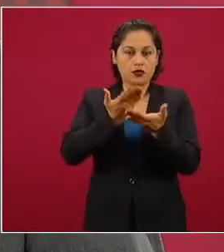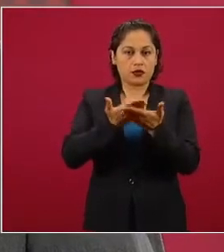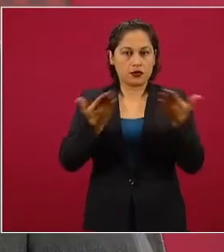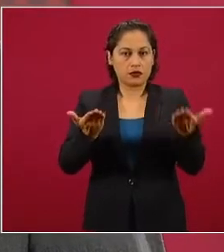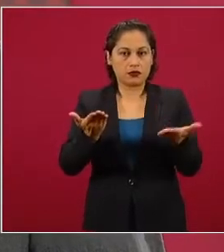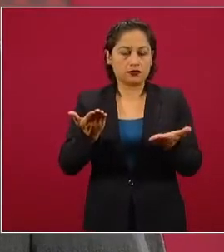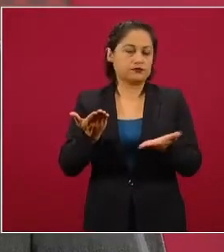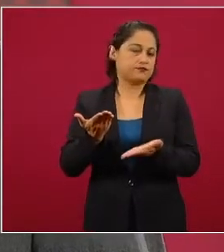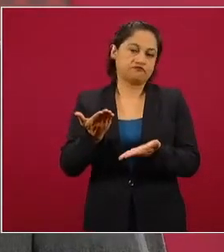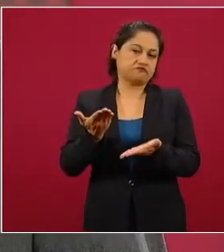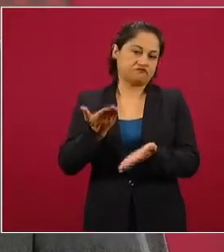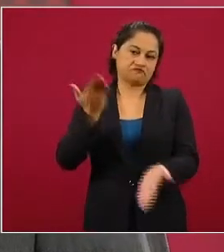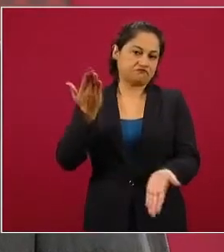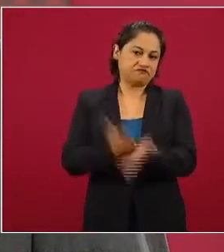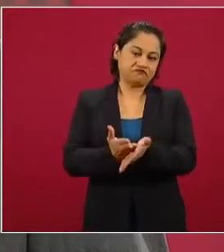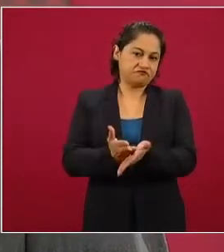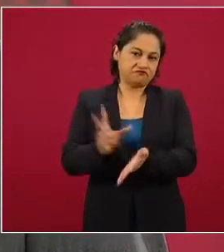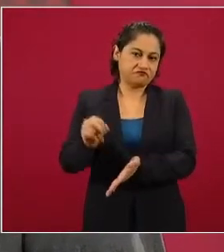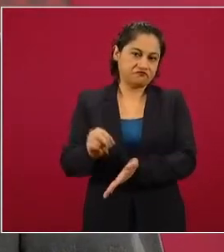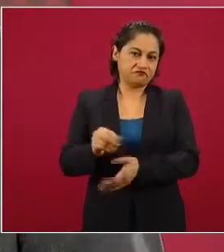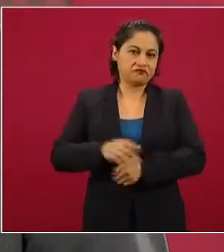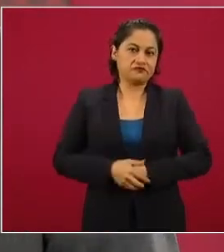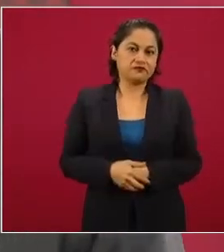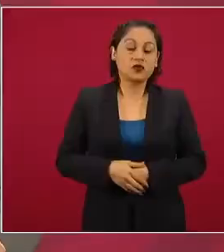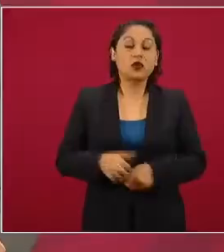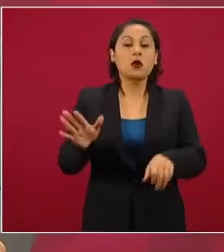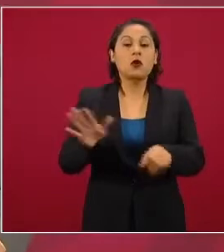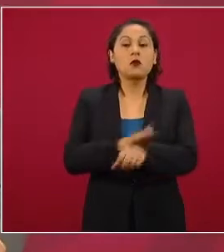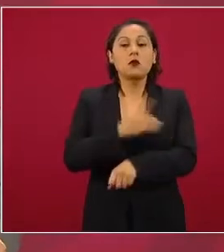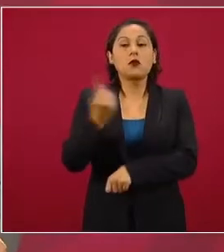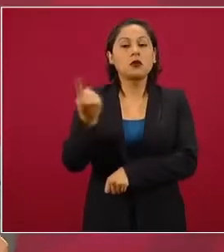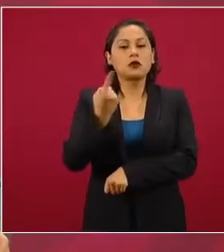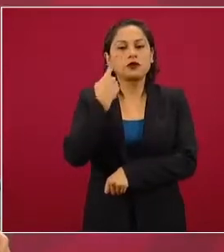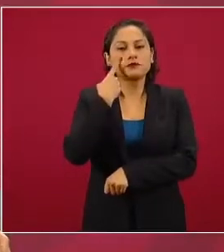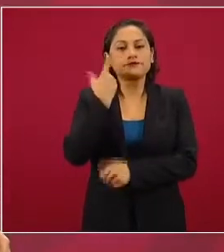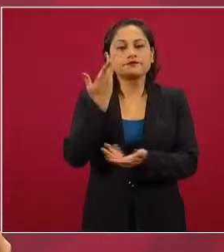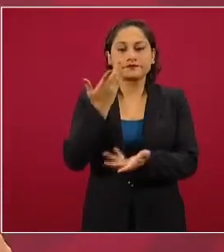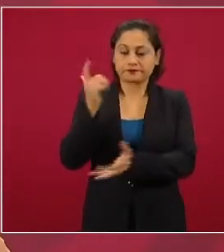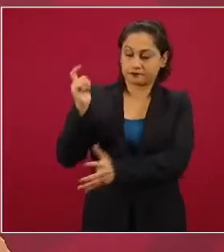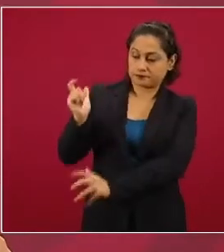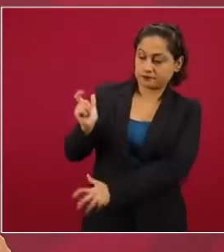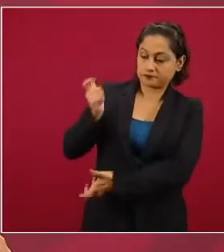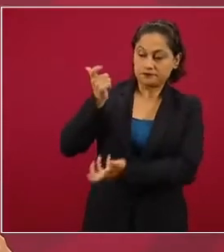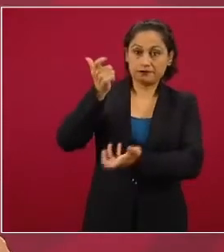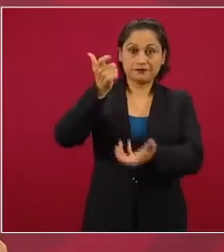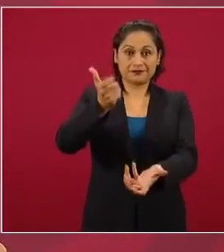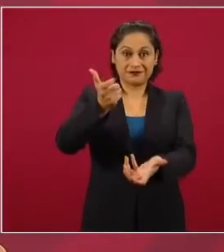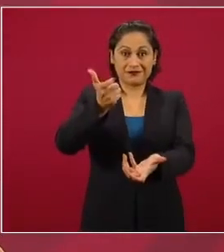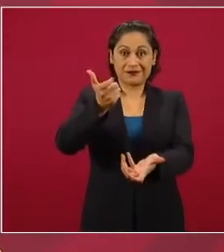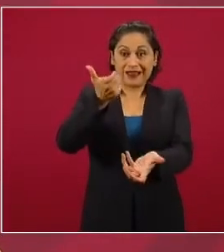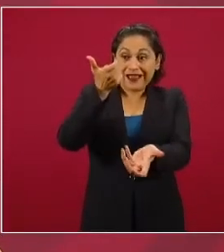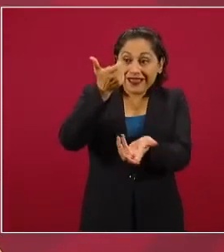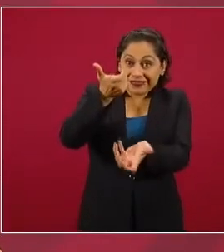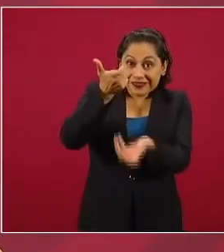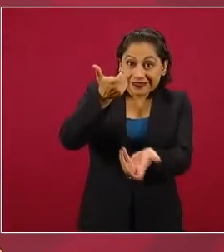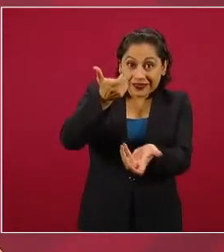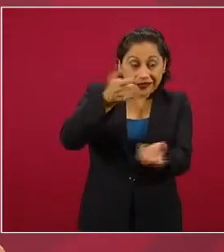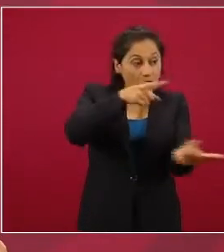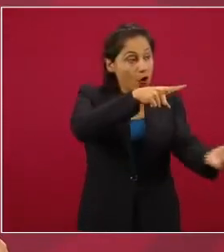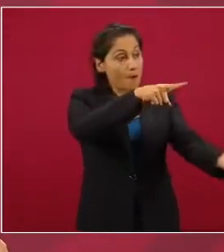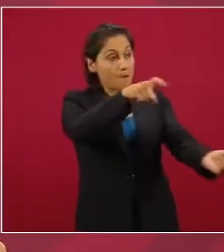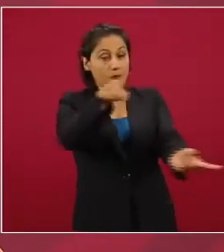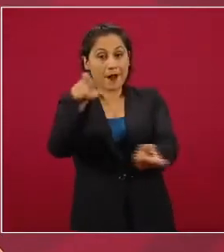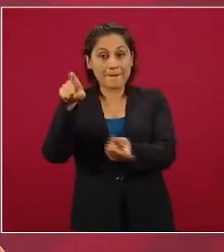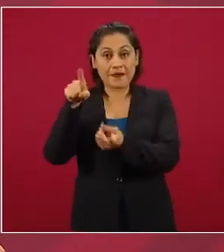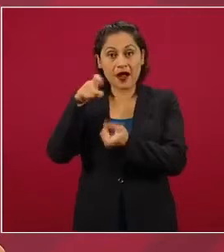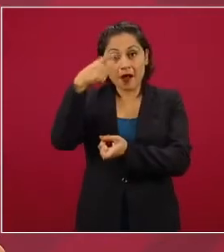entregar como antes, porque el presupuesto es de todos, es